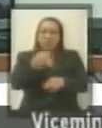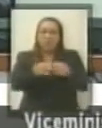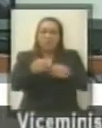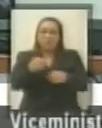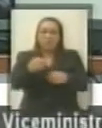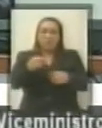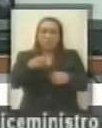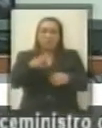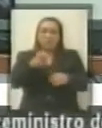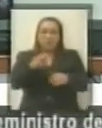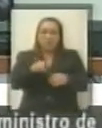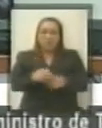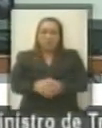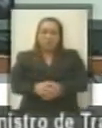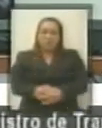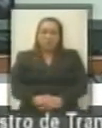PCM.